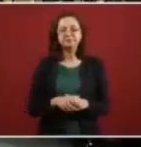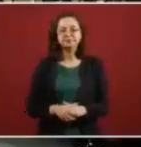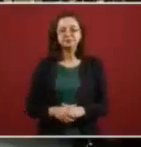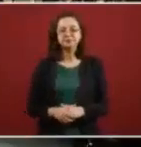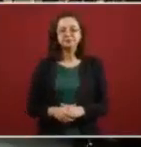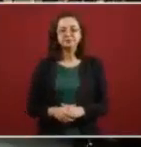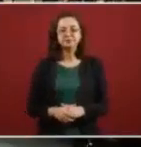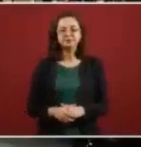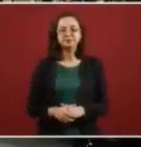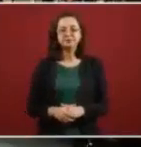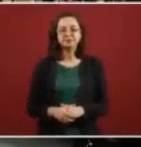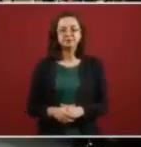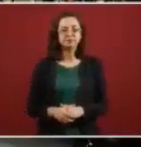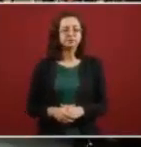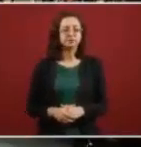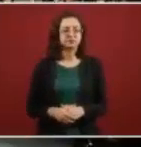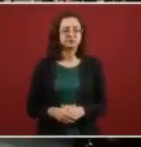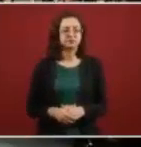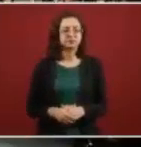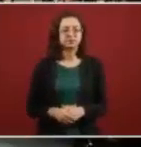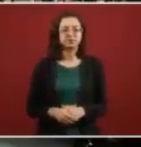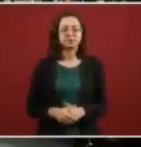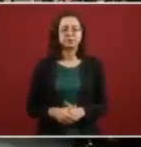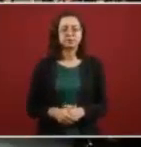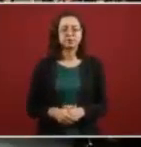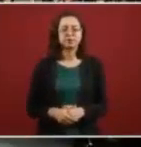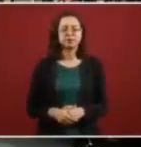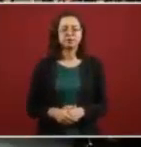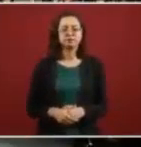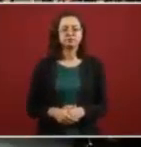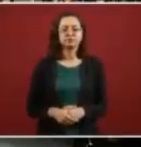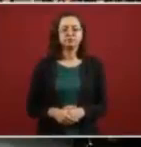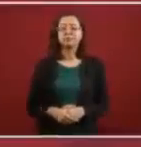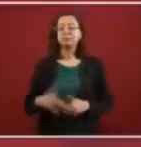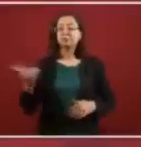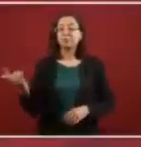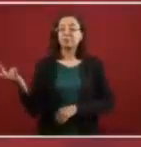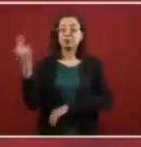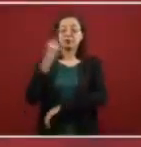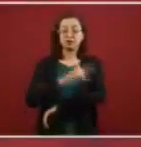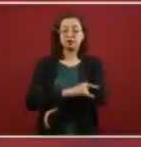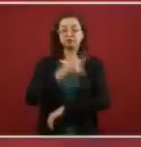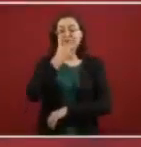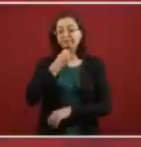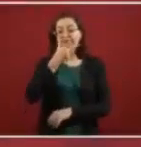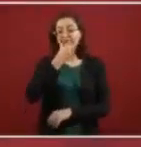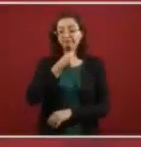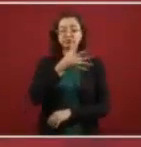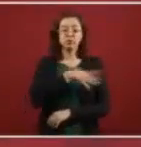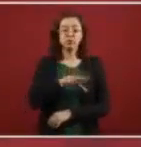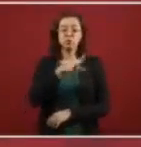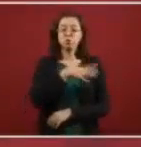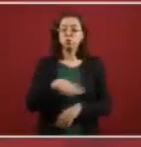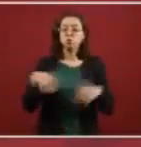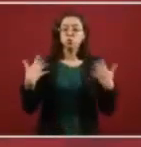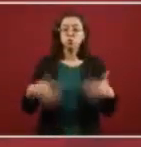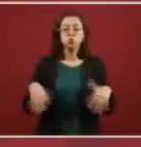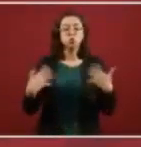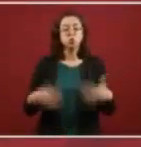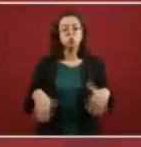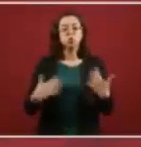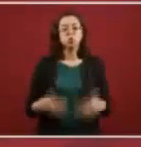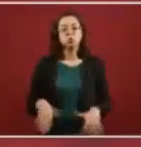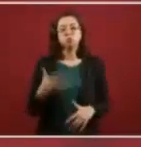y él general que viene a cargo de la aeronave es un eje excepcional estamos muy agradecidos con la fuerza aérea de méxico